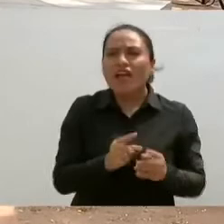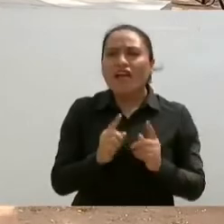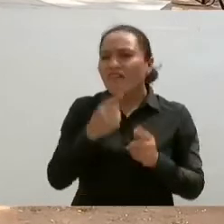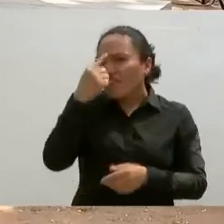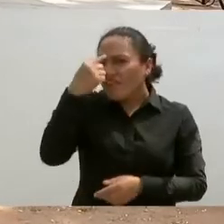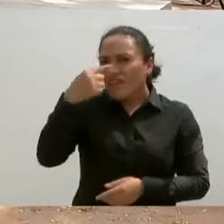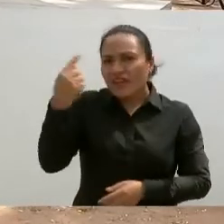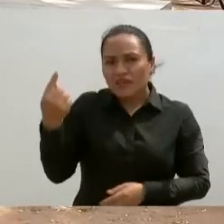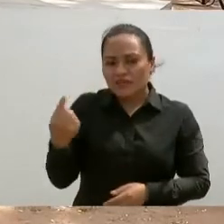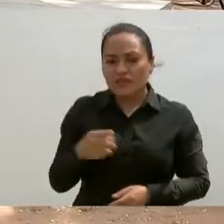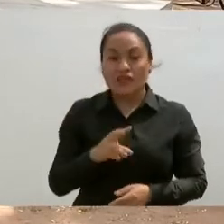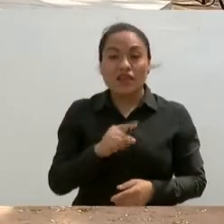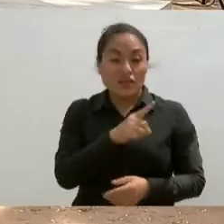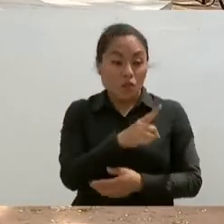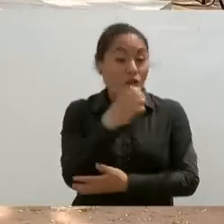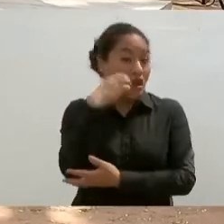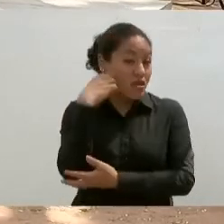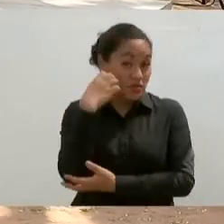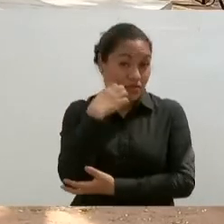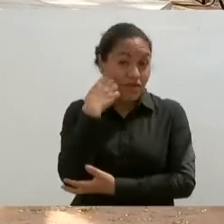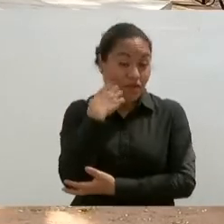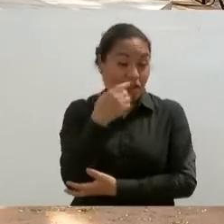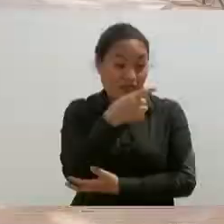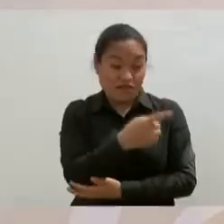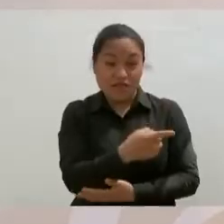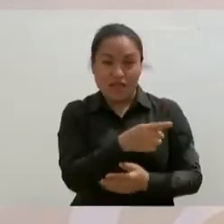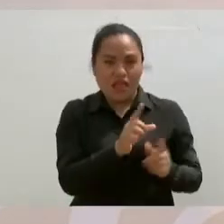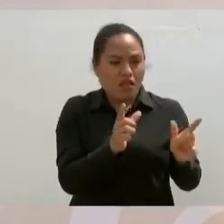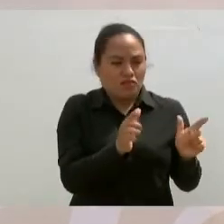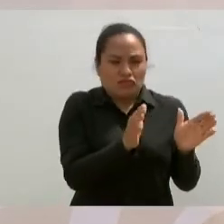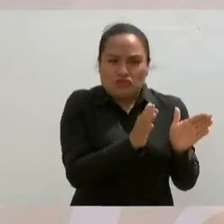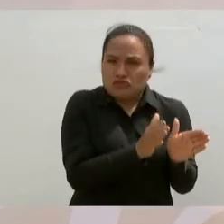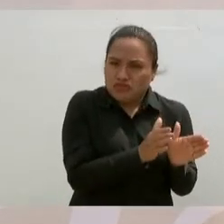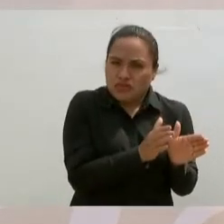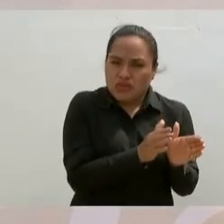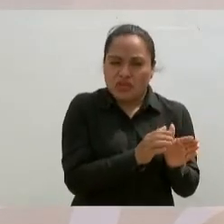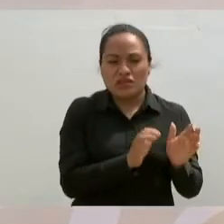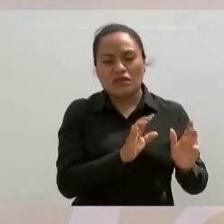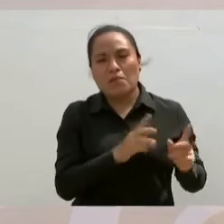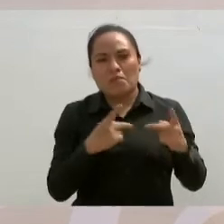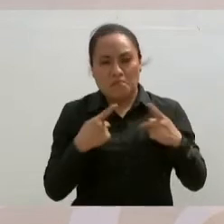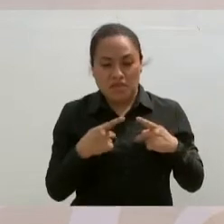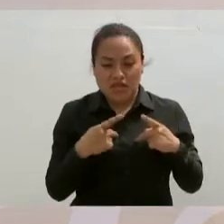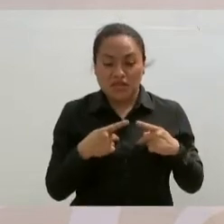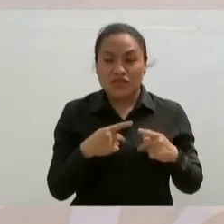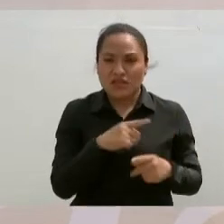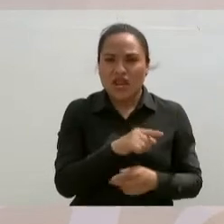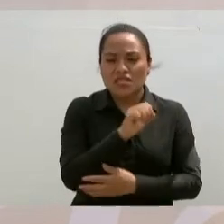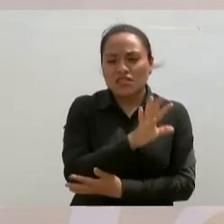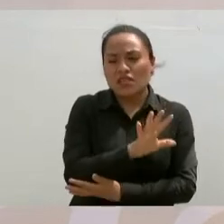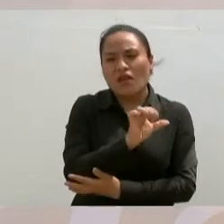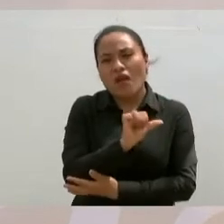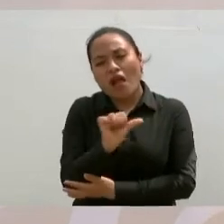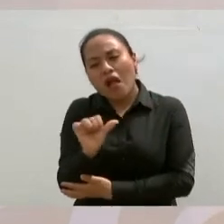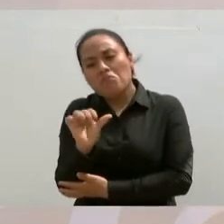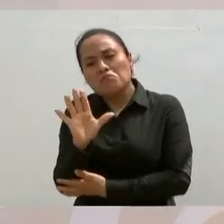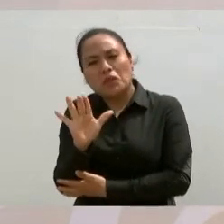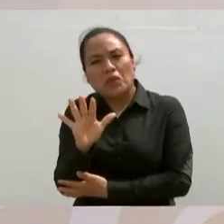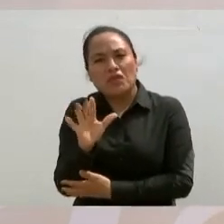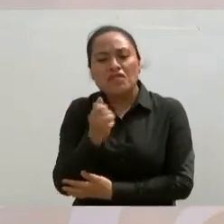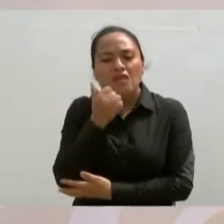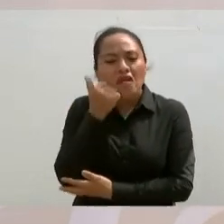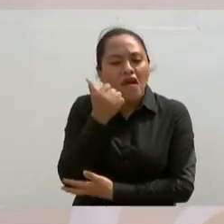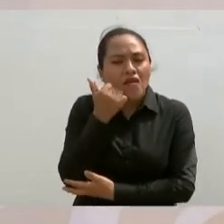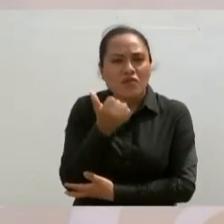Si se trata de una escuela pequeñita de 5 a 50 alumnos,